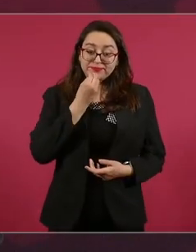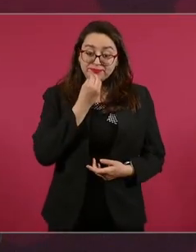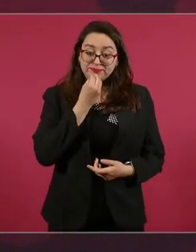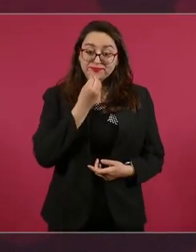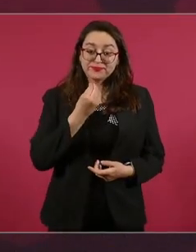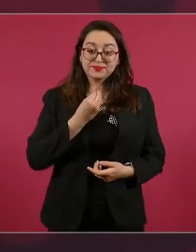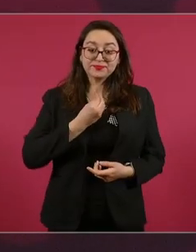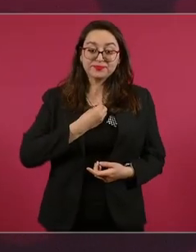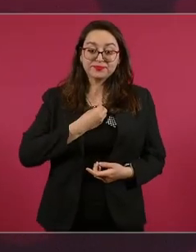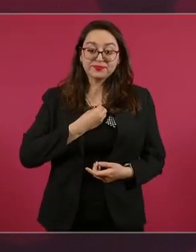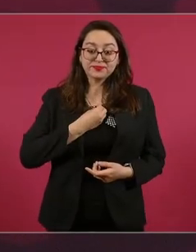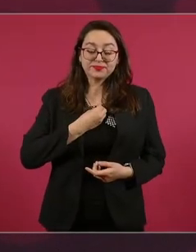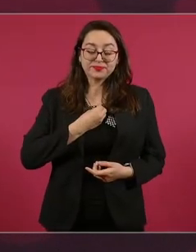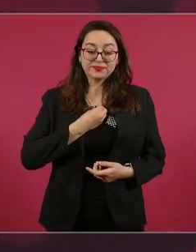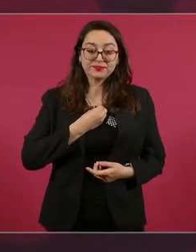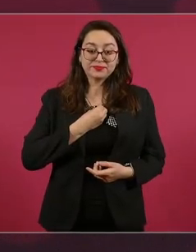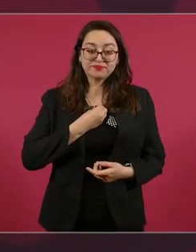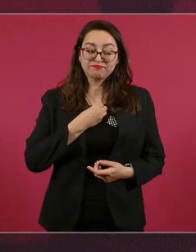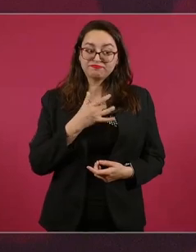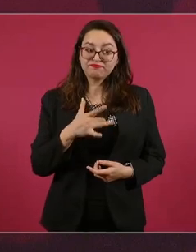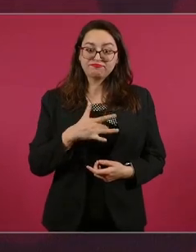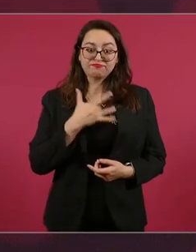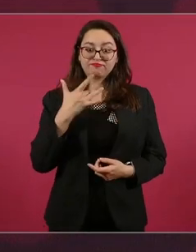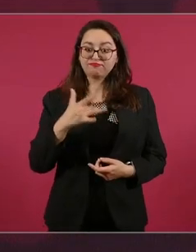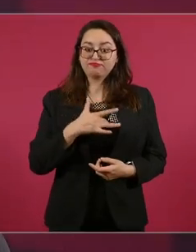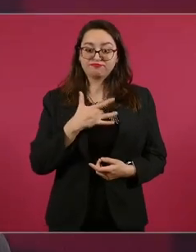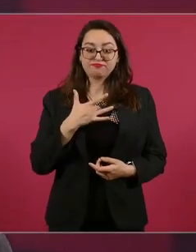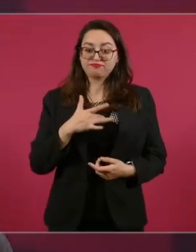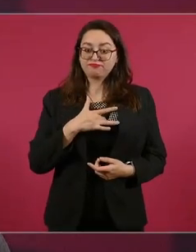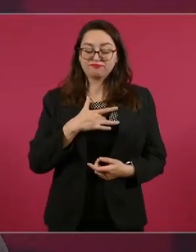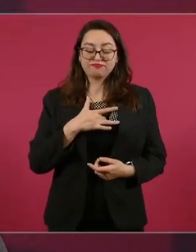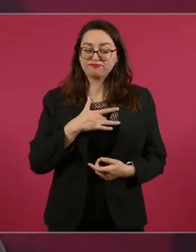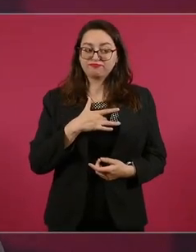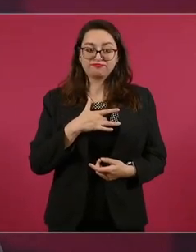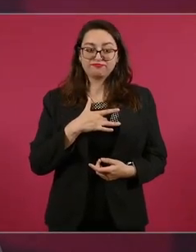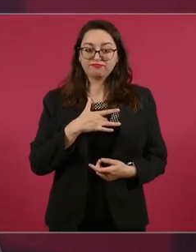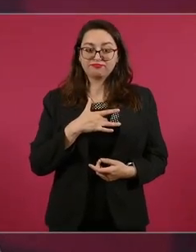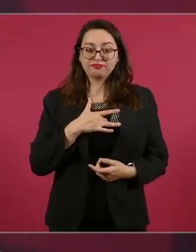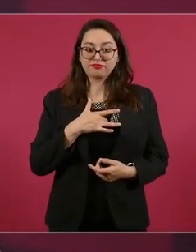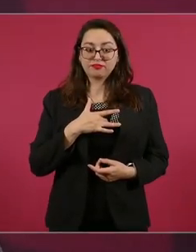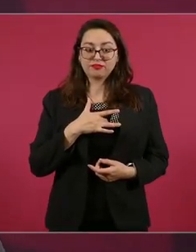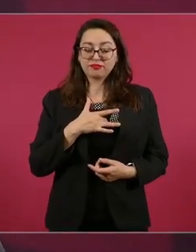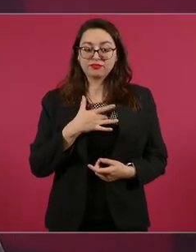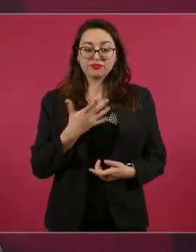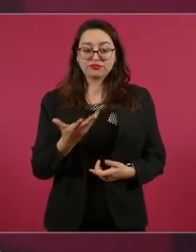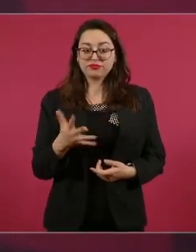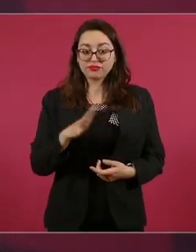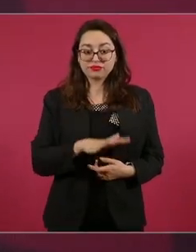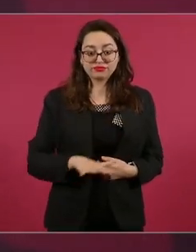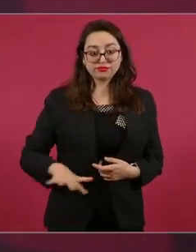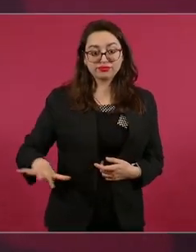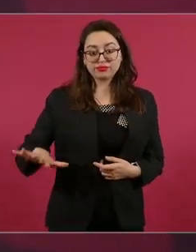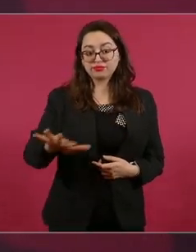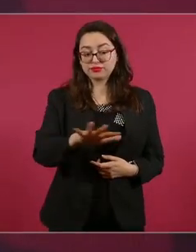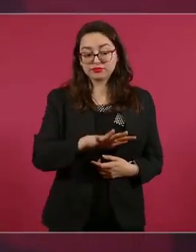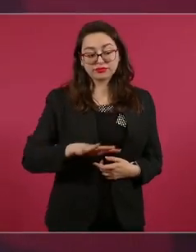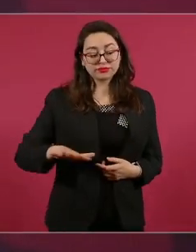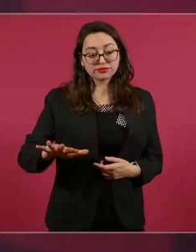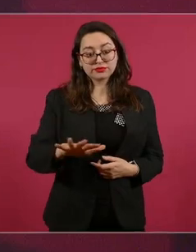de que ya no era conveniente entregar el campo de golf en